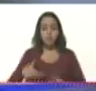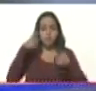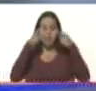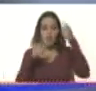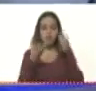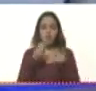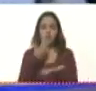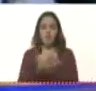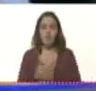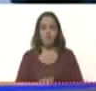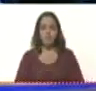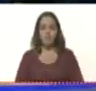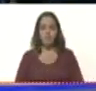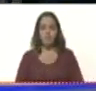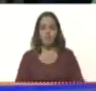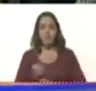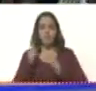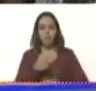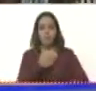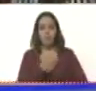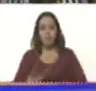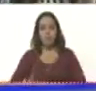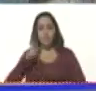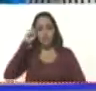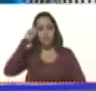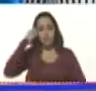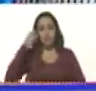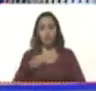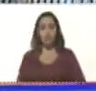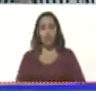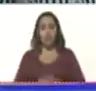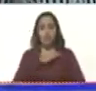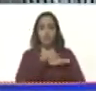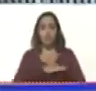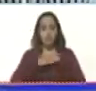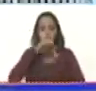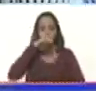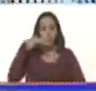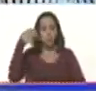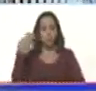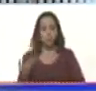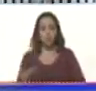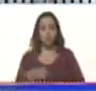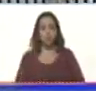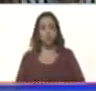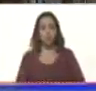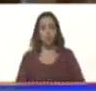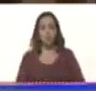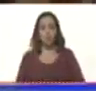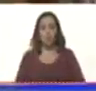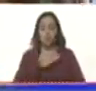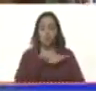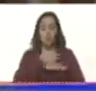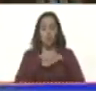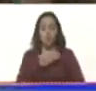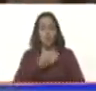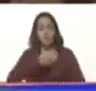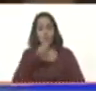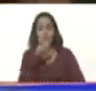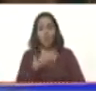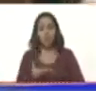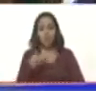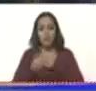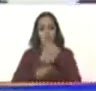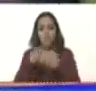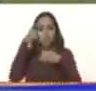Sí, presidente, para recordar la misión José Gregorio, una de las misiones más hermosas del presidente Hugo Chávez, cuando se